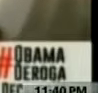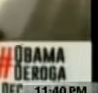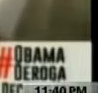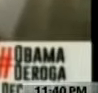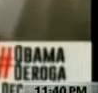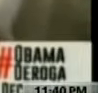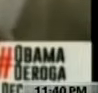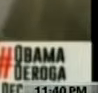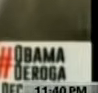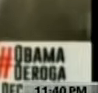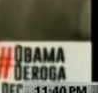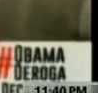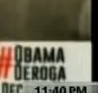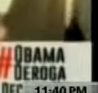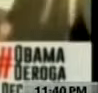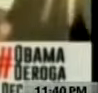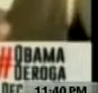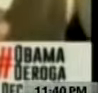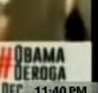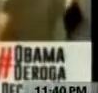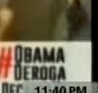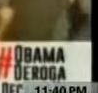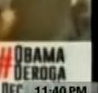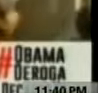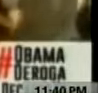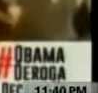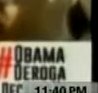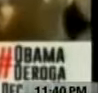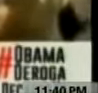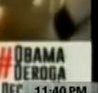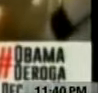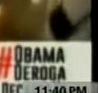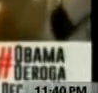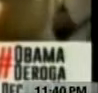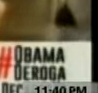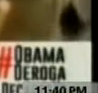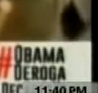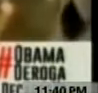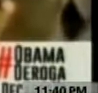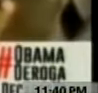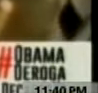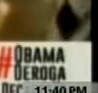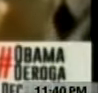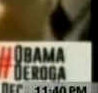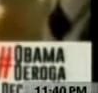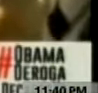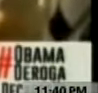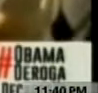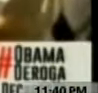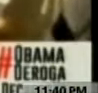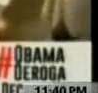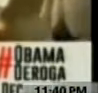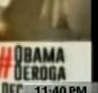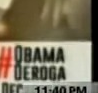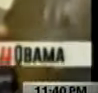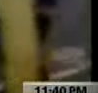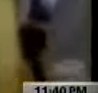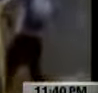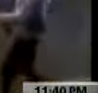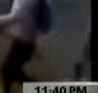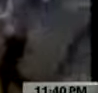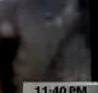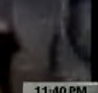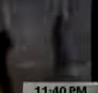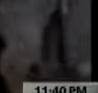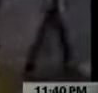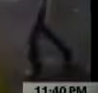policías, hubo venezolanos a pie. ¿Por qué la parcialidad? Porque solo se pide la justicia para tu esposo. Y la justicia a nosotros, ¿qué? ¿Dónde quedamos nosotros?